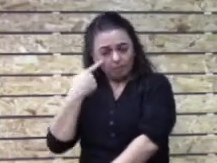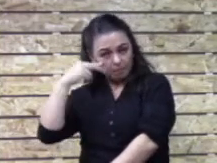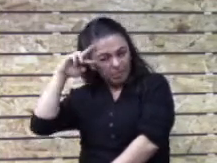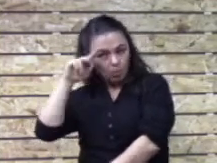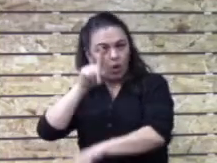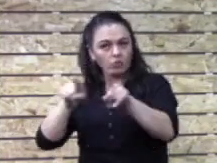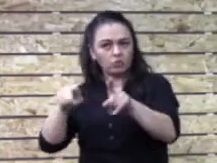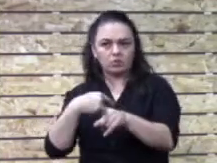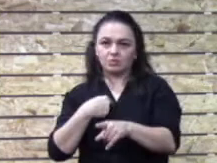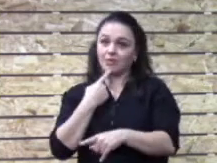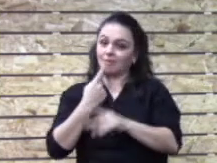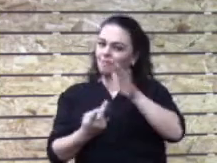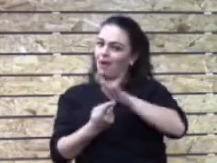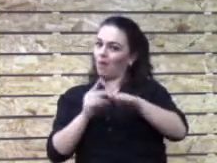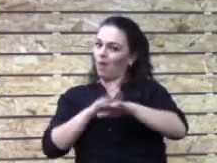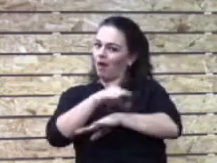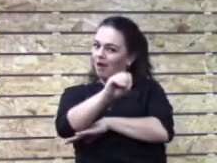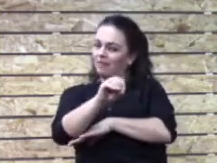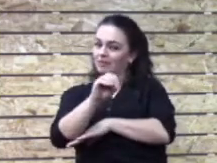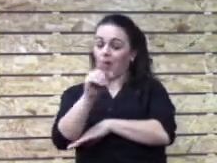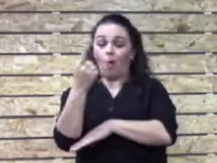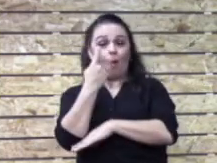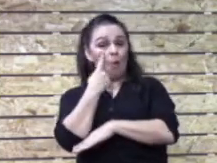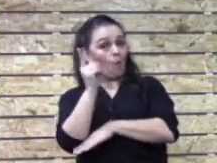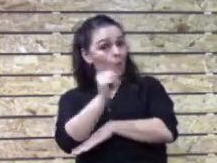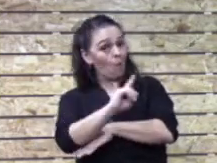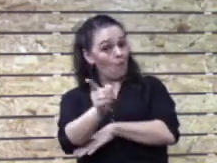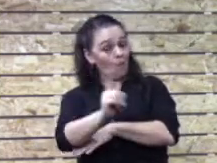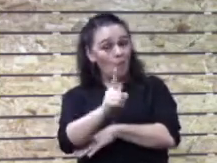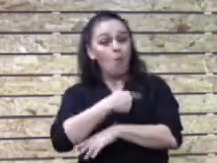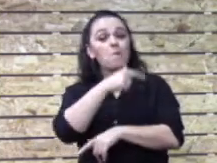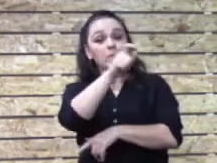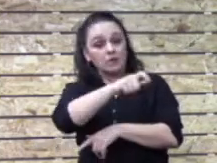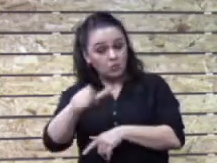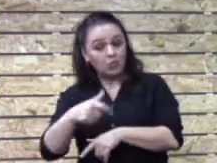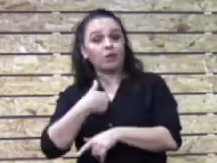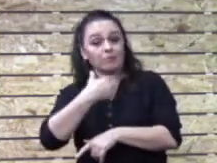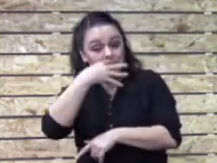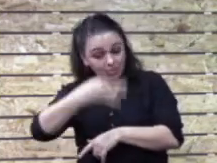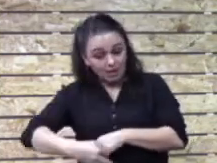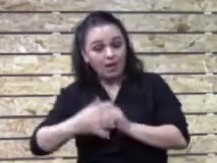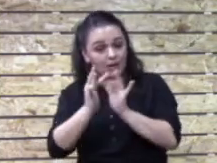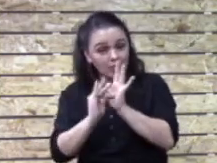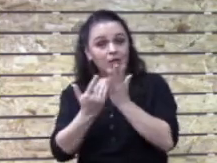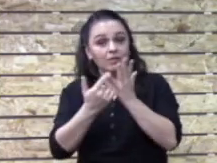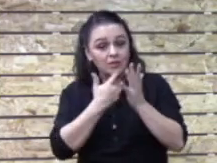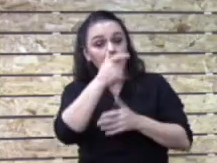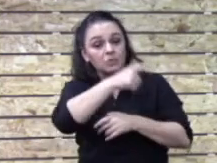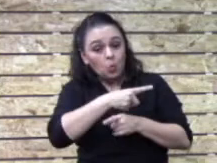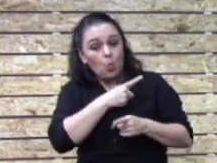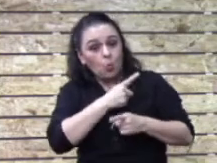justo desamparado ni su simiente que mendigue pan, y que hay circunstancias muy difíciles, quizás las que